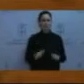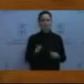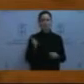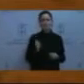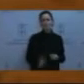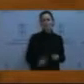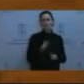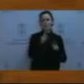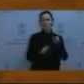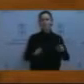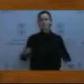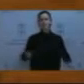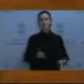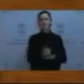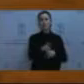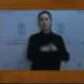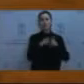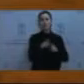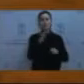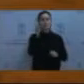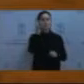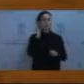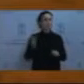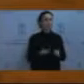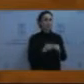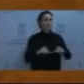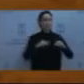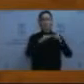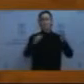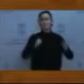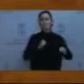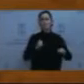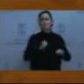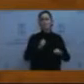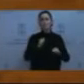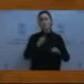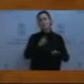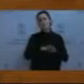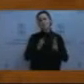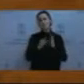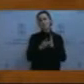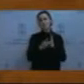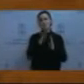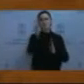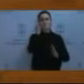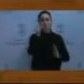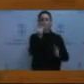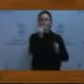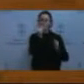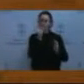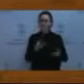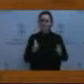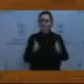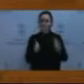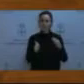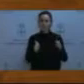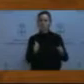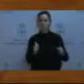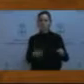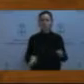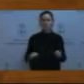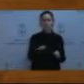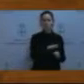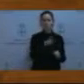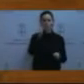actividad agraria de las mujeres, fomentar la igualdad de oportunidades y mejorar la calidad de las mujeres en el entorno rural, el 5 de enero